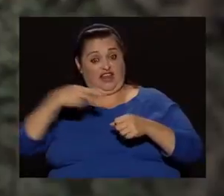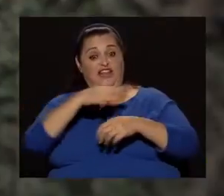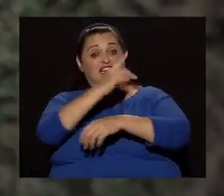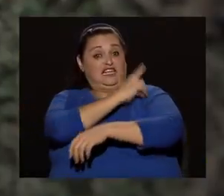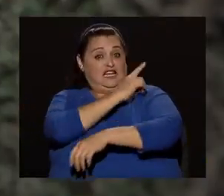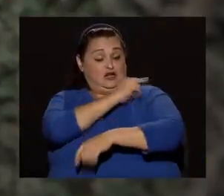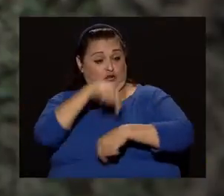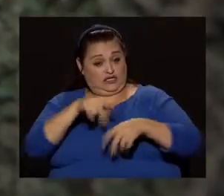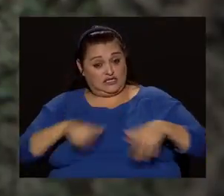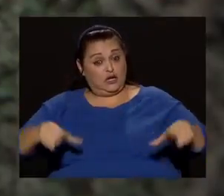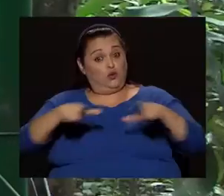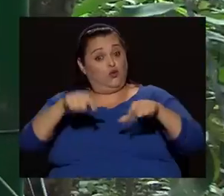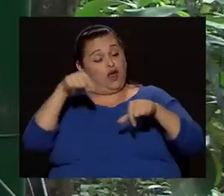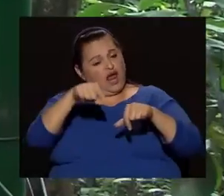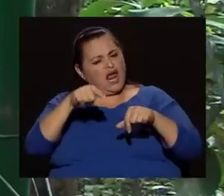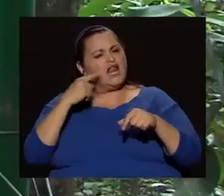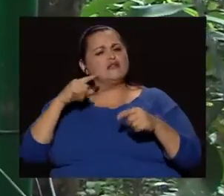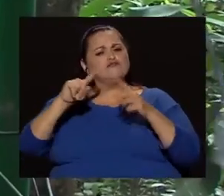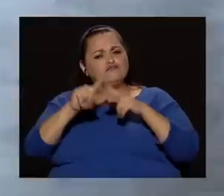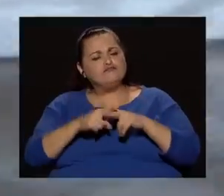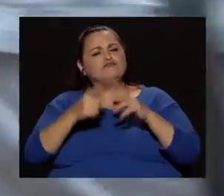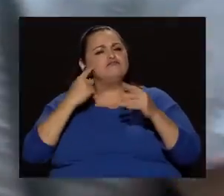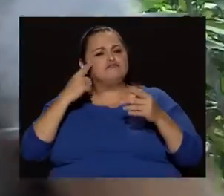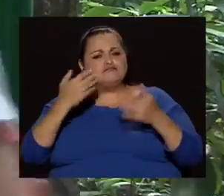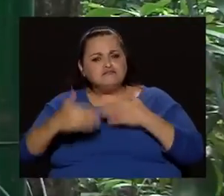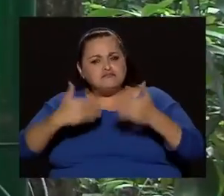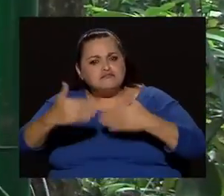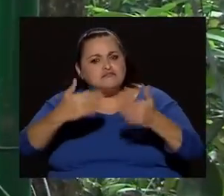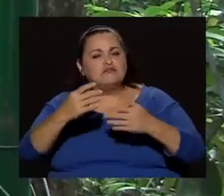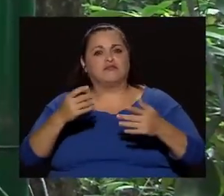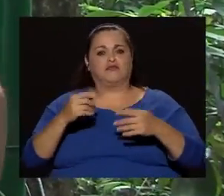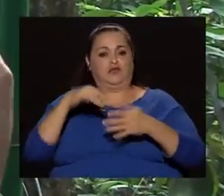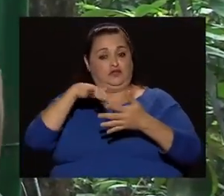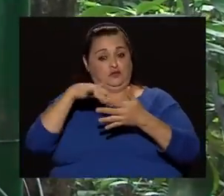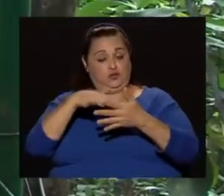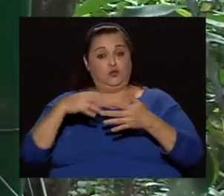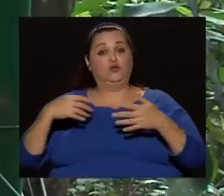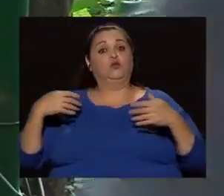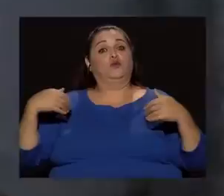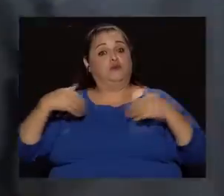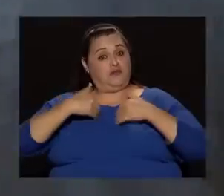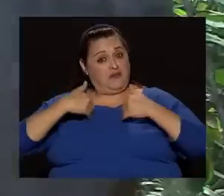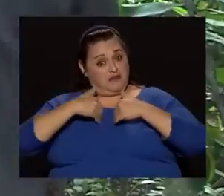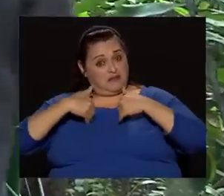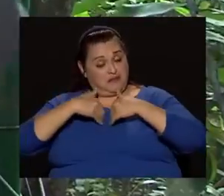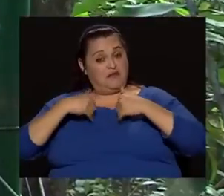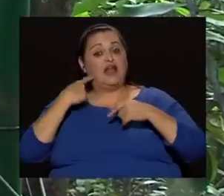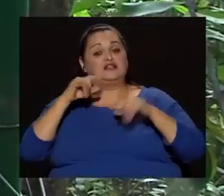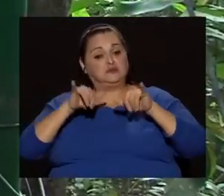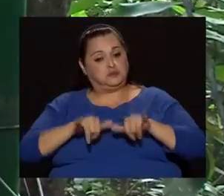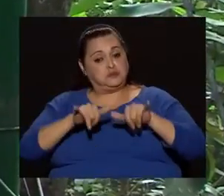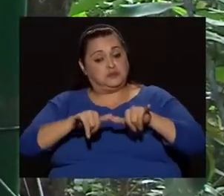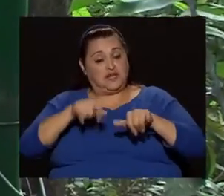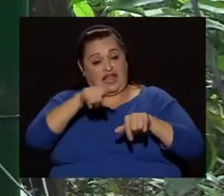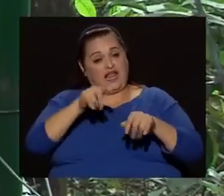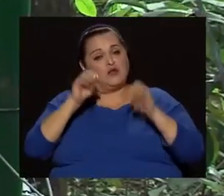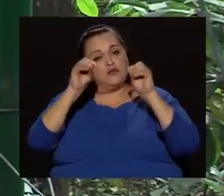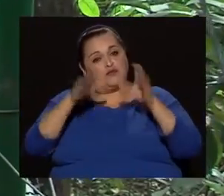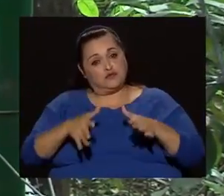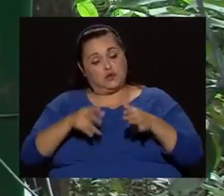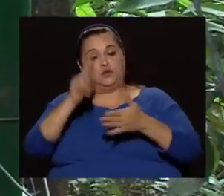mantiene. Bernal todavía es profesor de la Universidad de Costa Rica, y hay investigadores, estudiantes asociados que todavía están